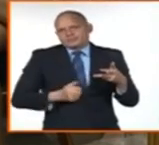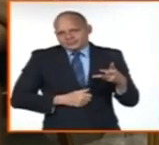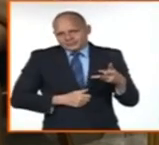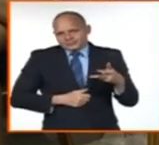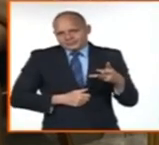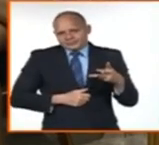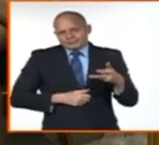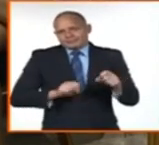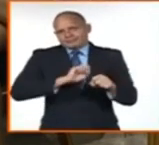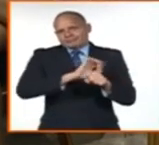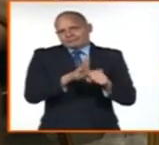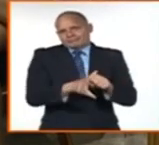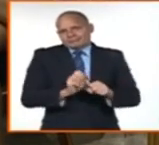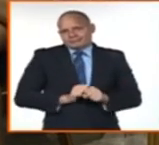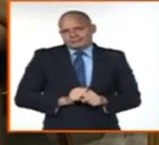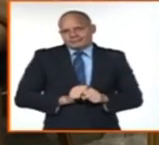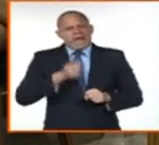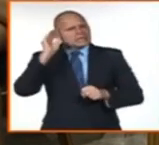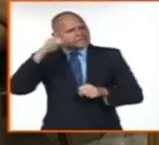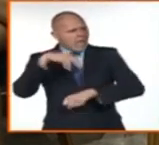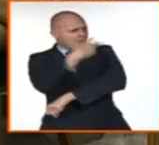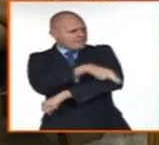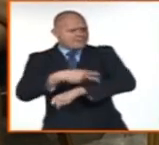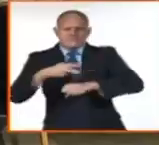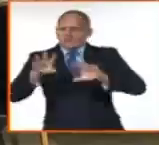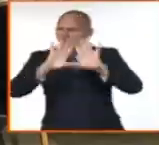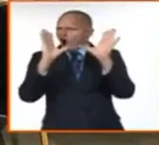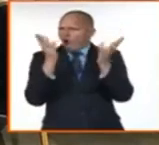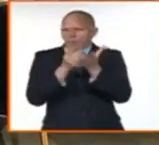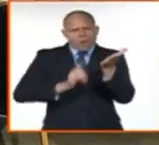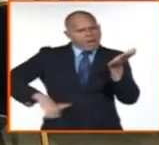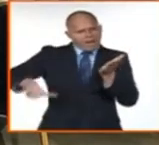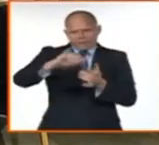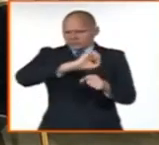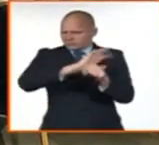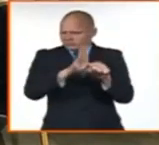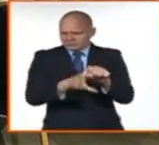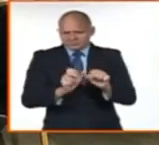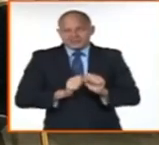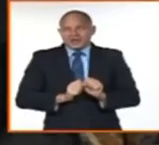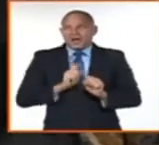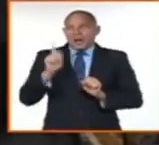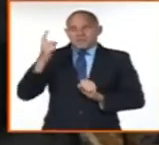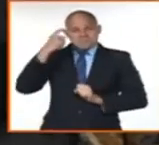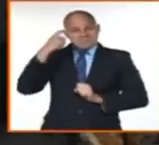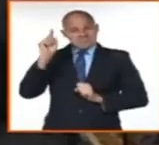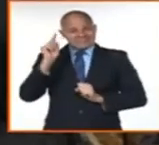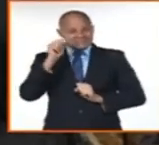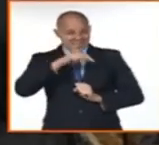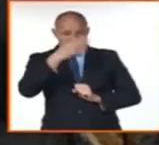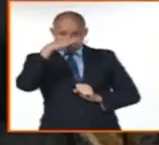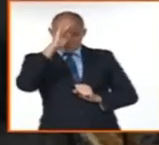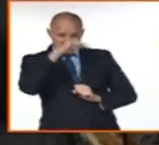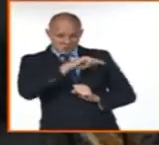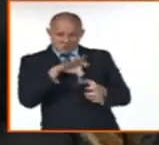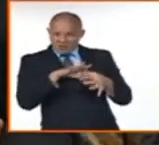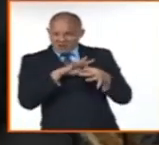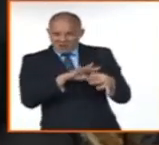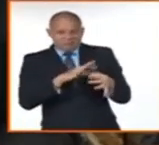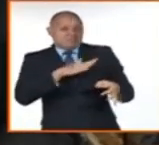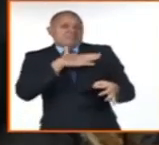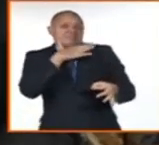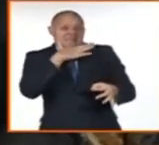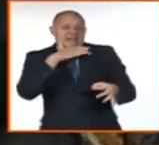Por lo tanto, yo estoy convencido de que apostaron y dijeron, Cuba no tiene salida. Con bloqueo recrudecido, con agresividad en las